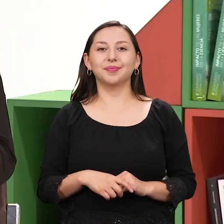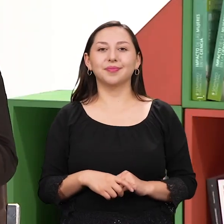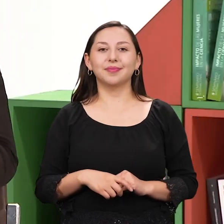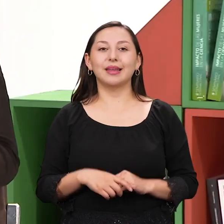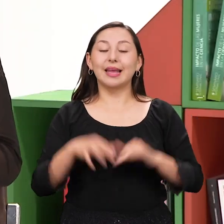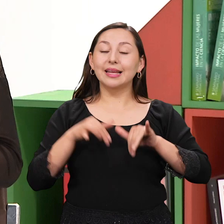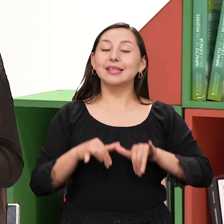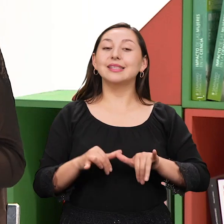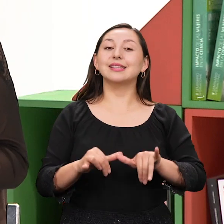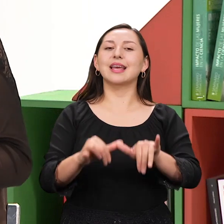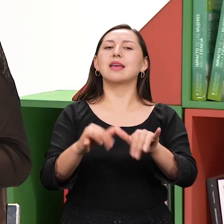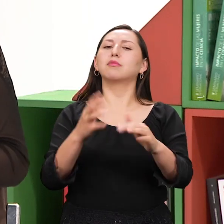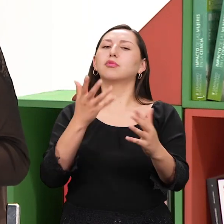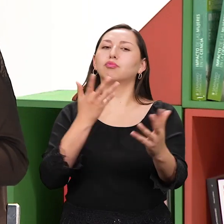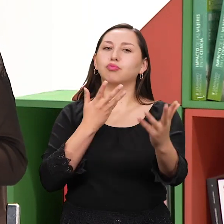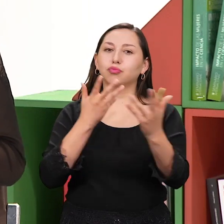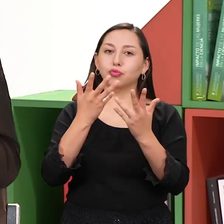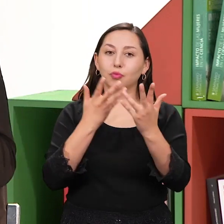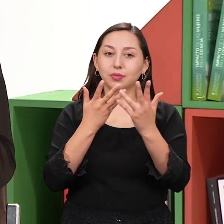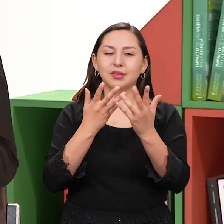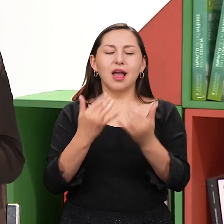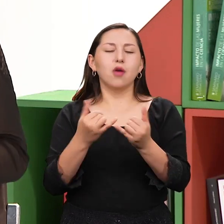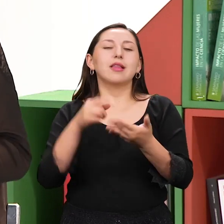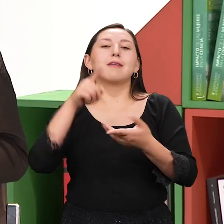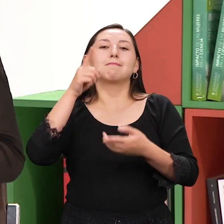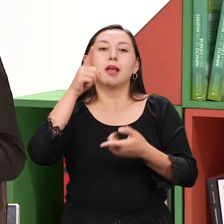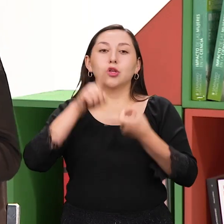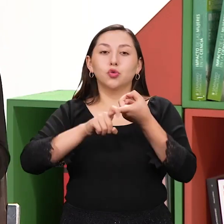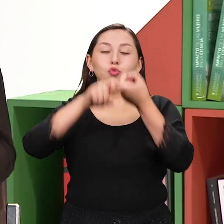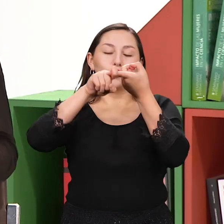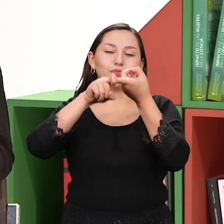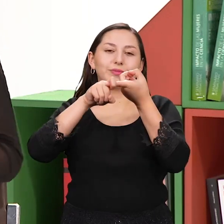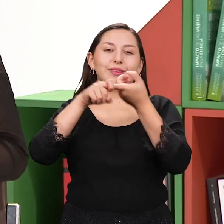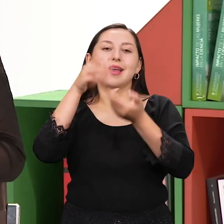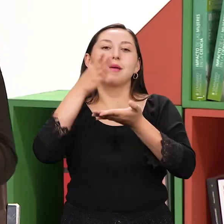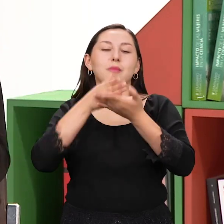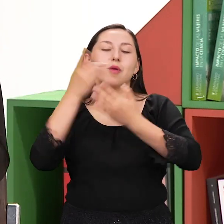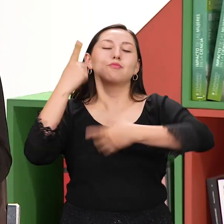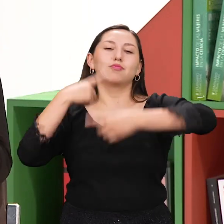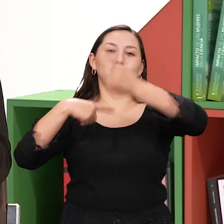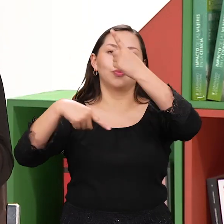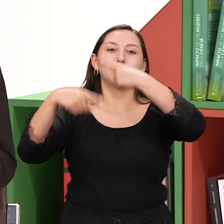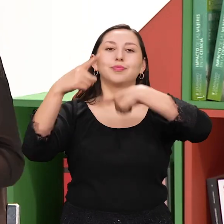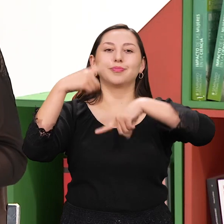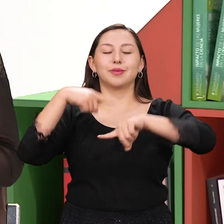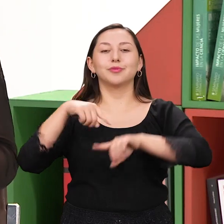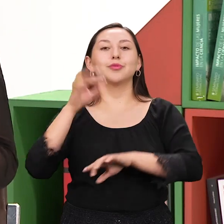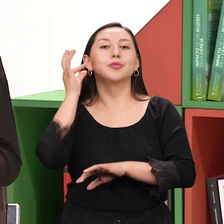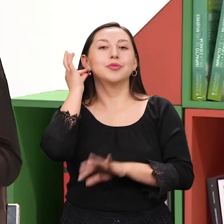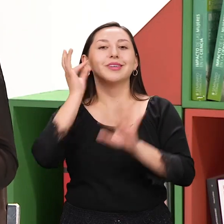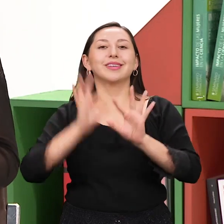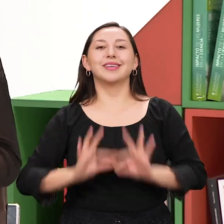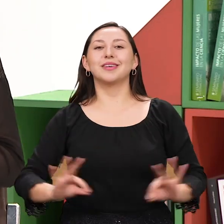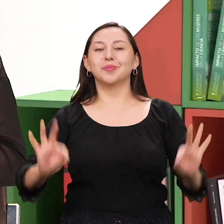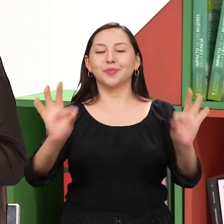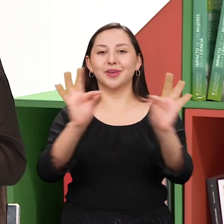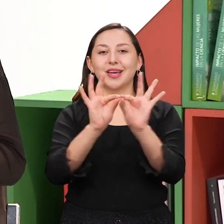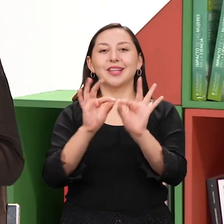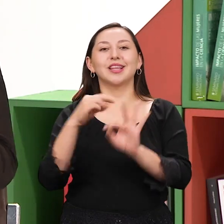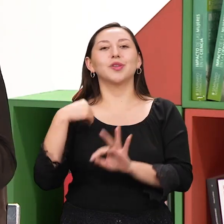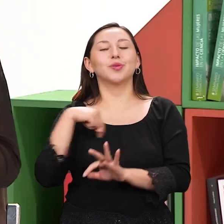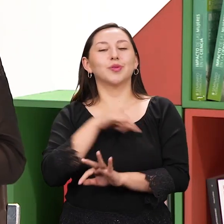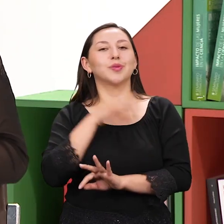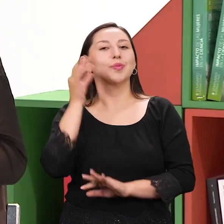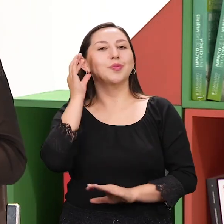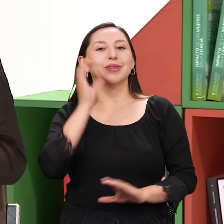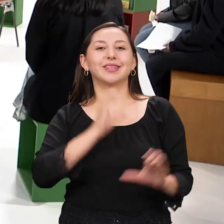continuar con este diálogo, pero ahora vamos a una pequeñísima pausa y enseguida volvemos con nuestra invitada del programa de hoy. Somos